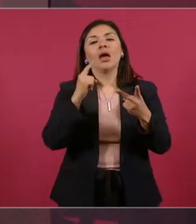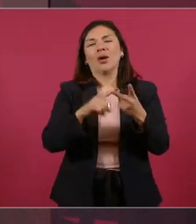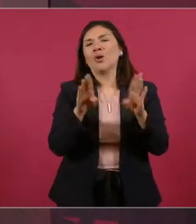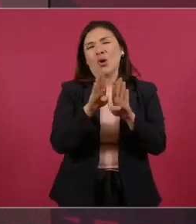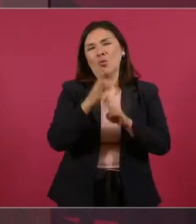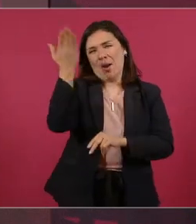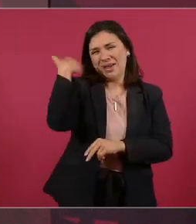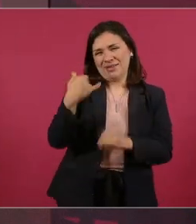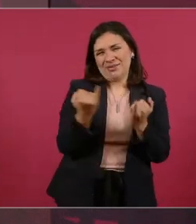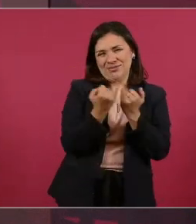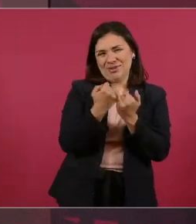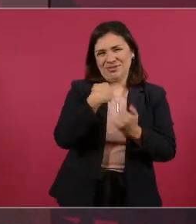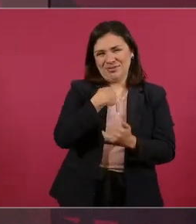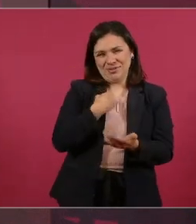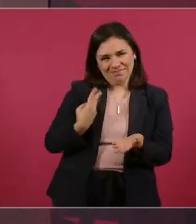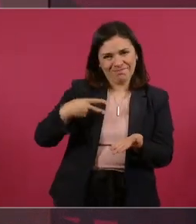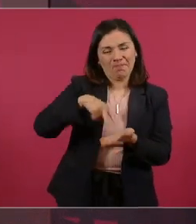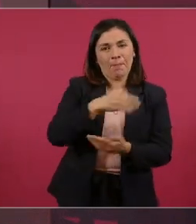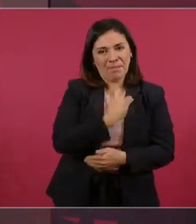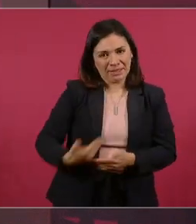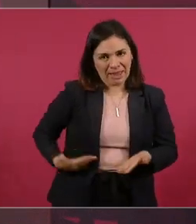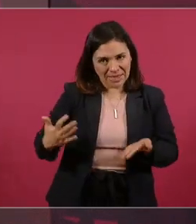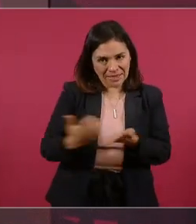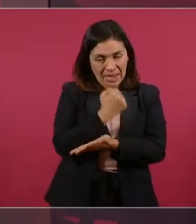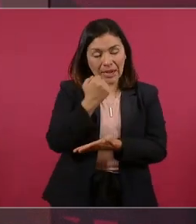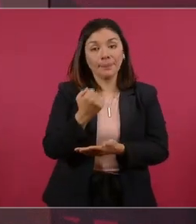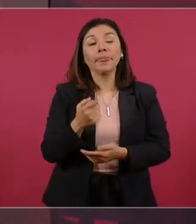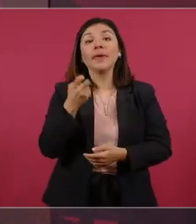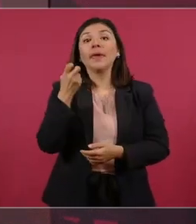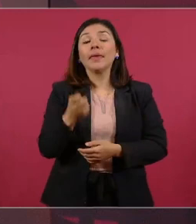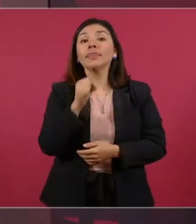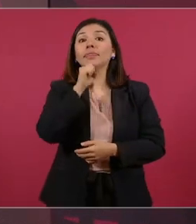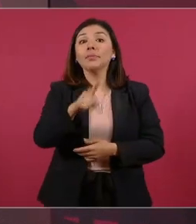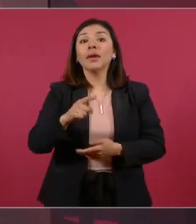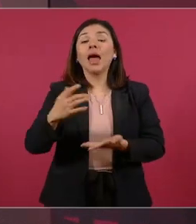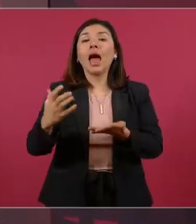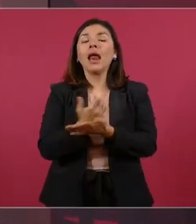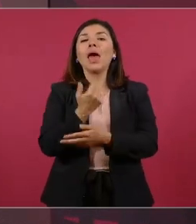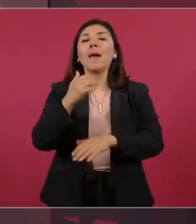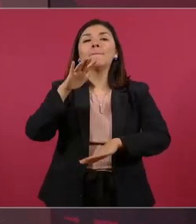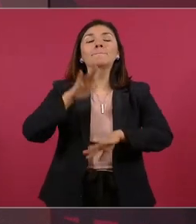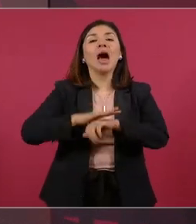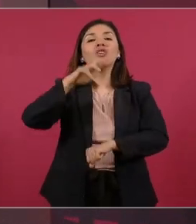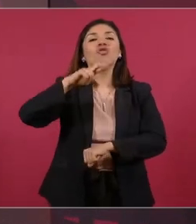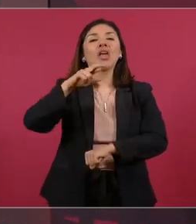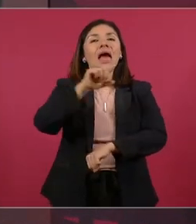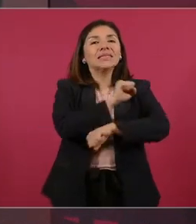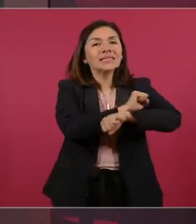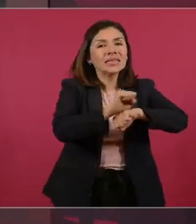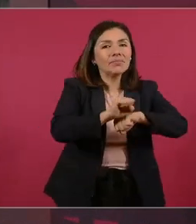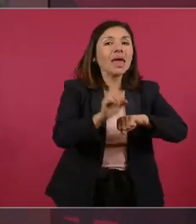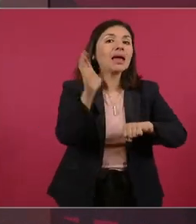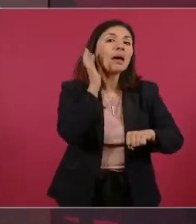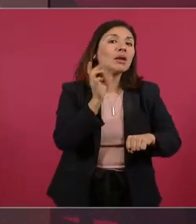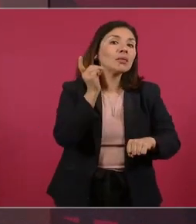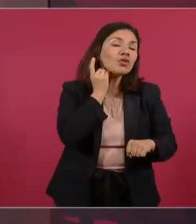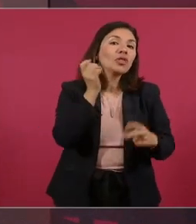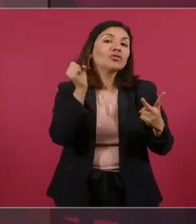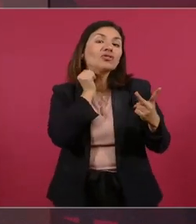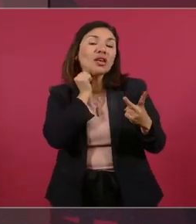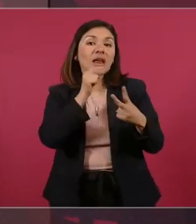ganamos nosotros, no solo la mayoría simple en la Cámara de Diputados, en la Cámara de Senadores, sino